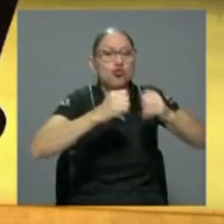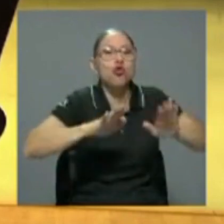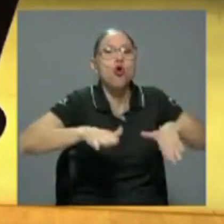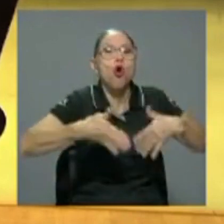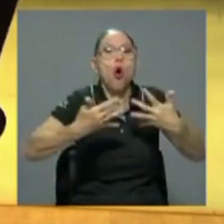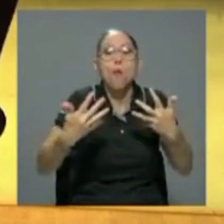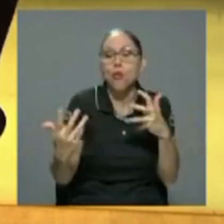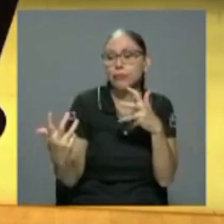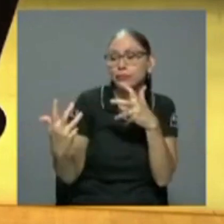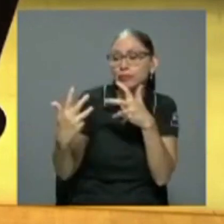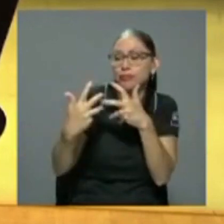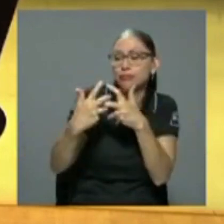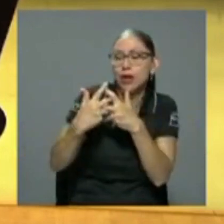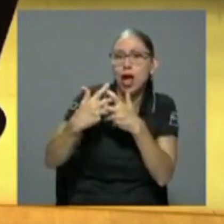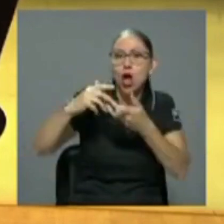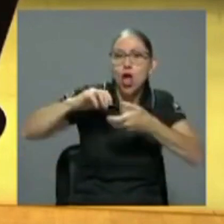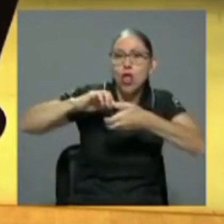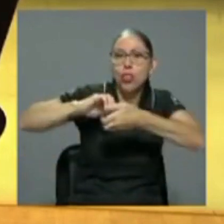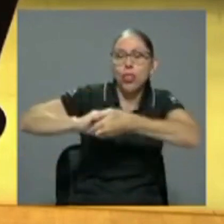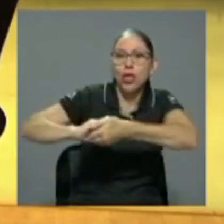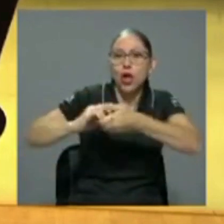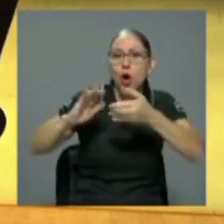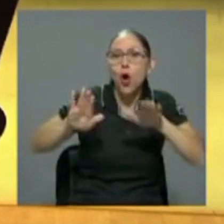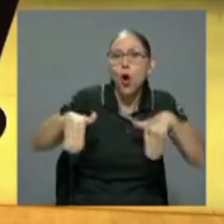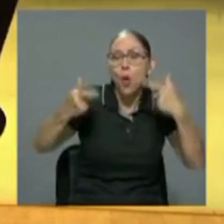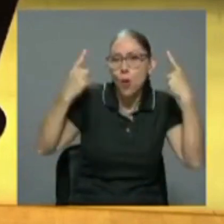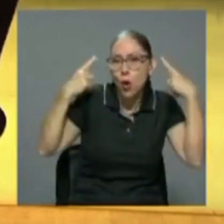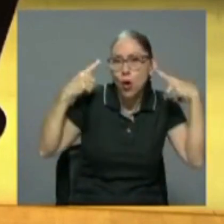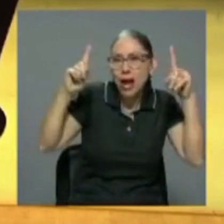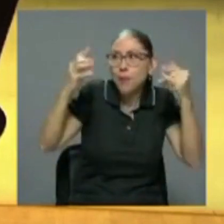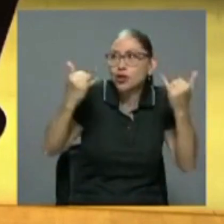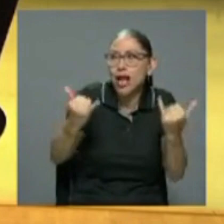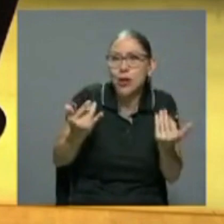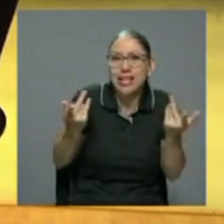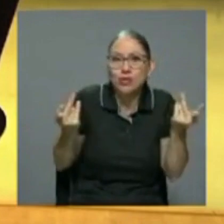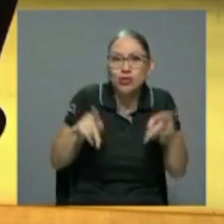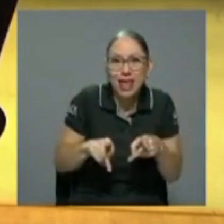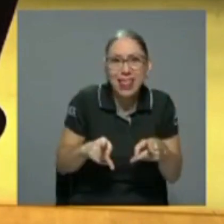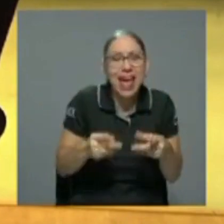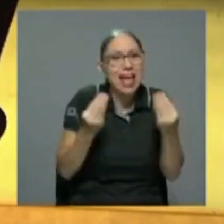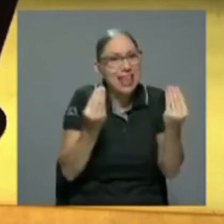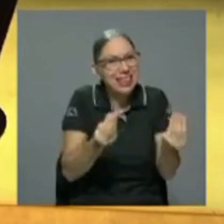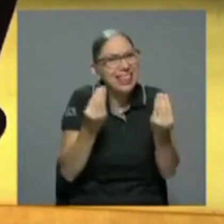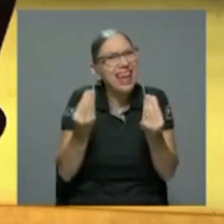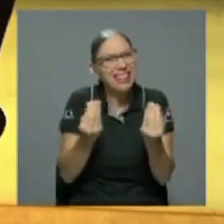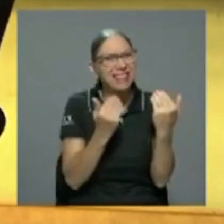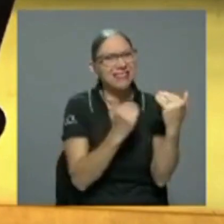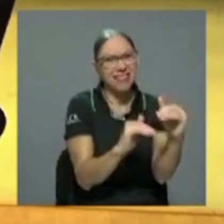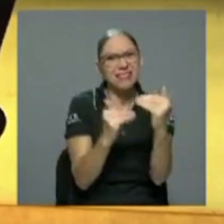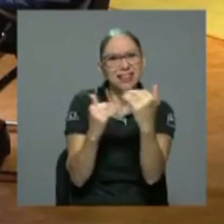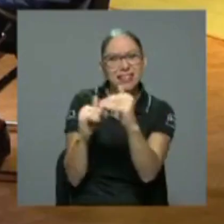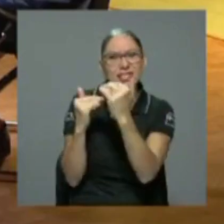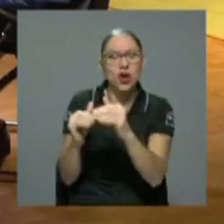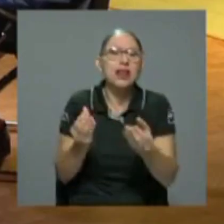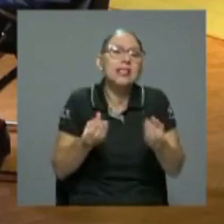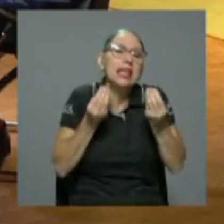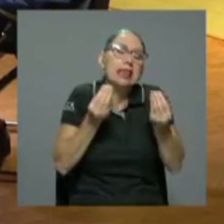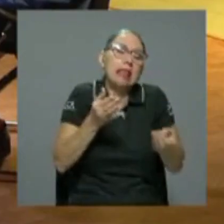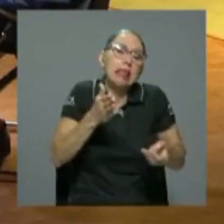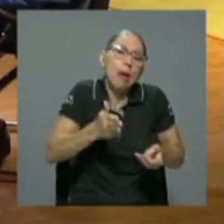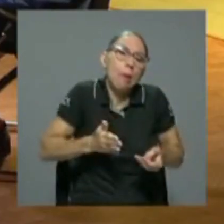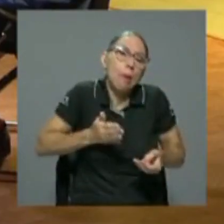logramos que suceda en medio de tantas restricciones y tanto burocratismo que tiene la